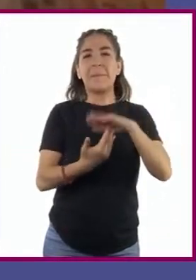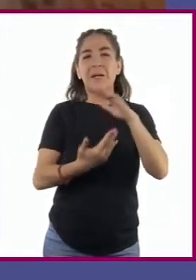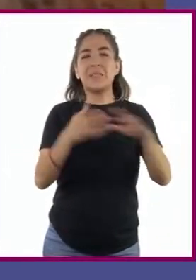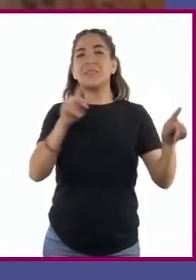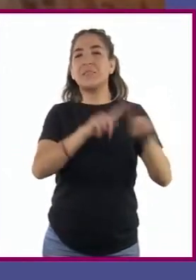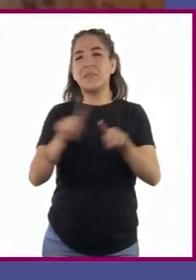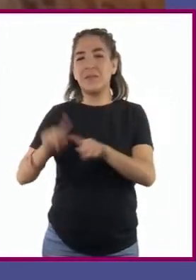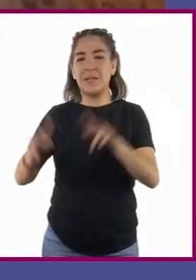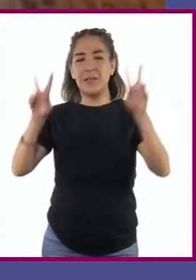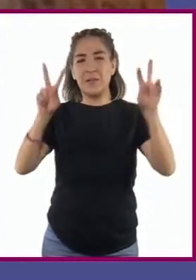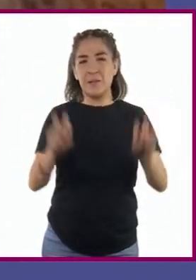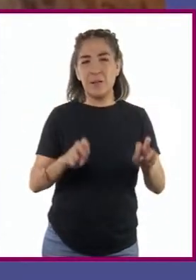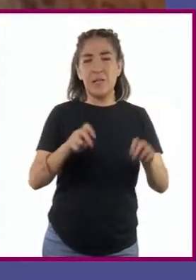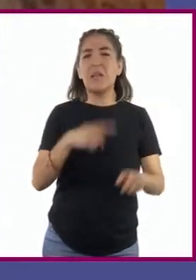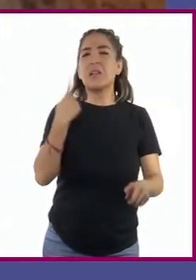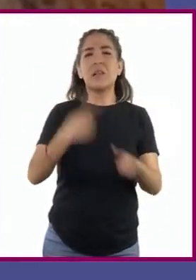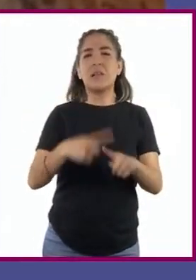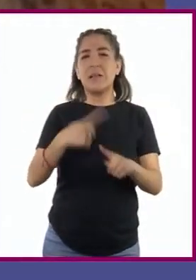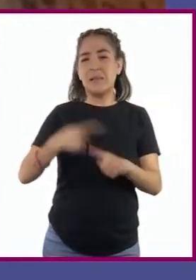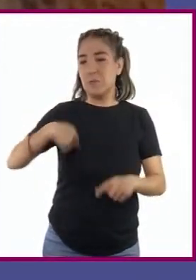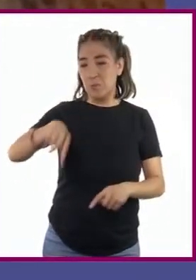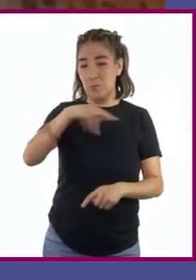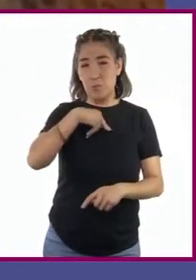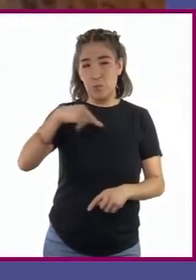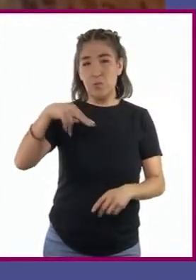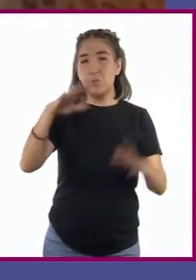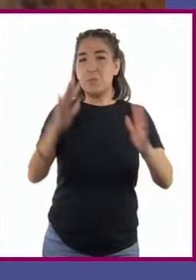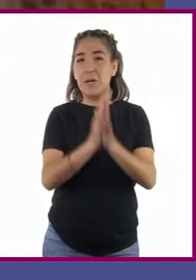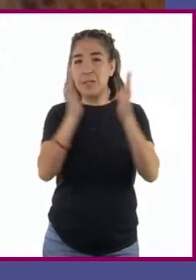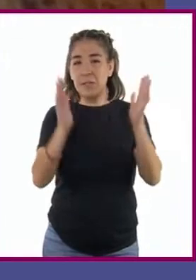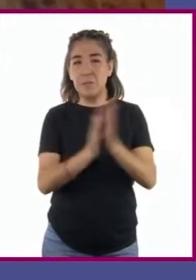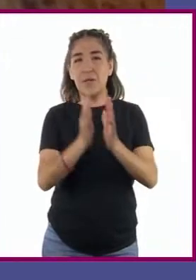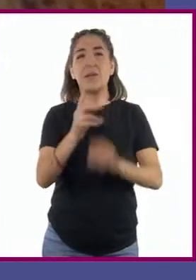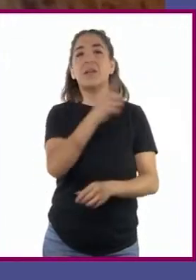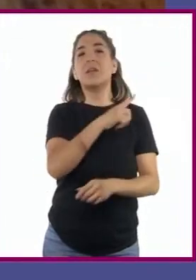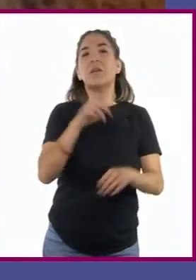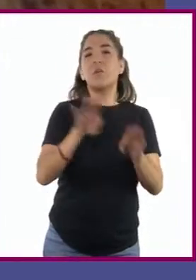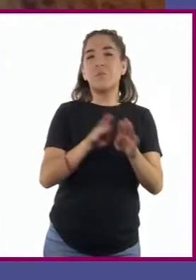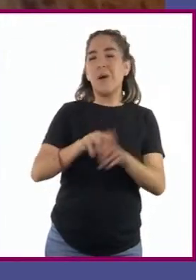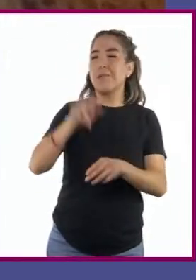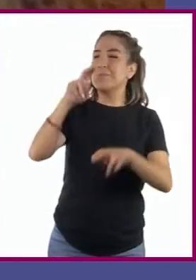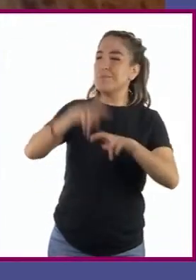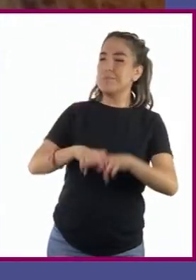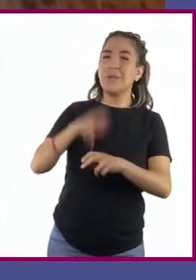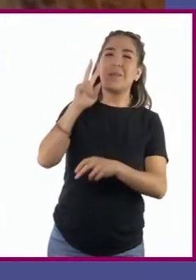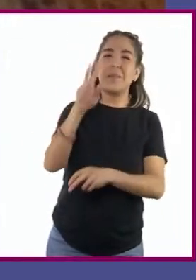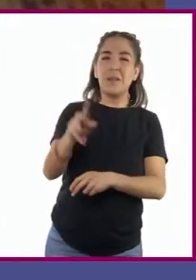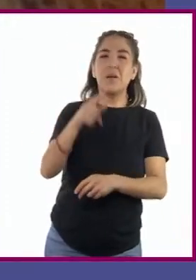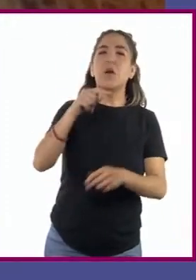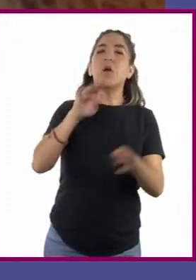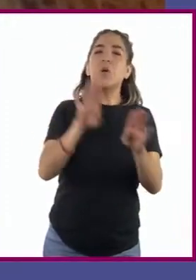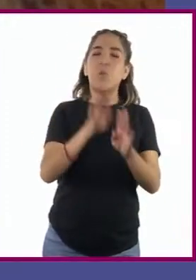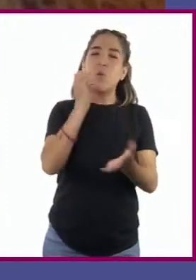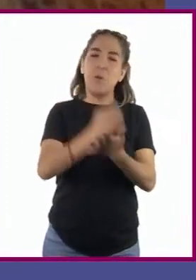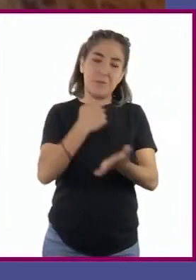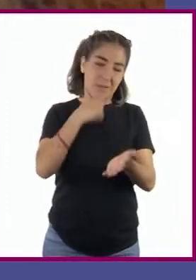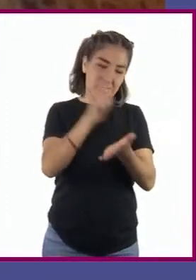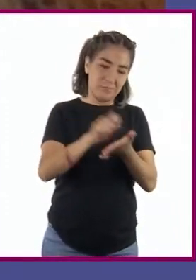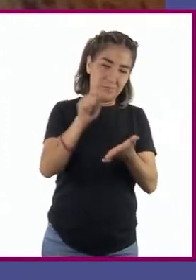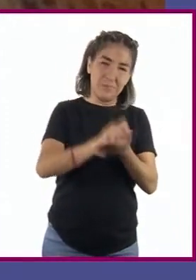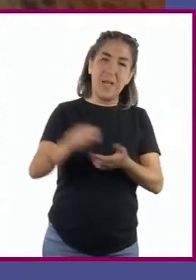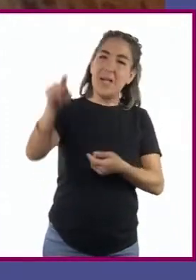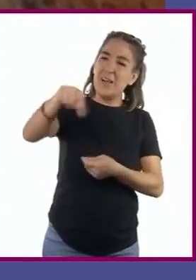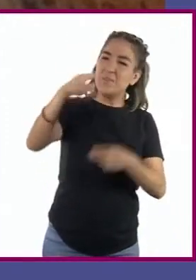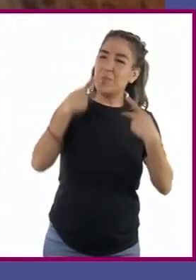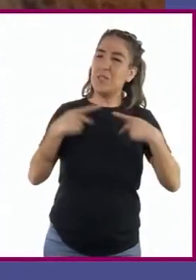temas. Quienes participábamos como público debíamos tomar algunas notas en nuestro cuaderno sobre las ideas